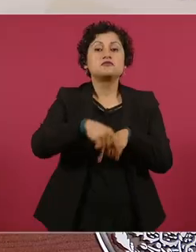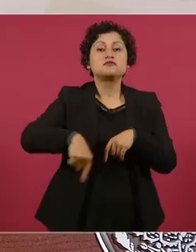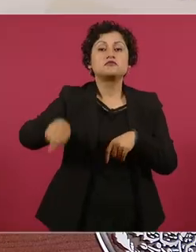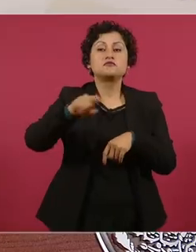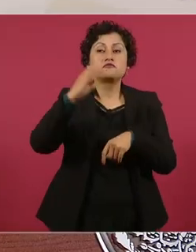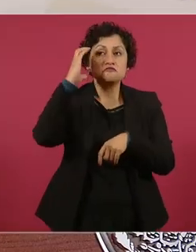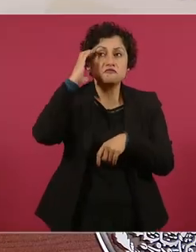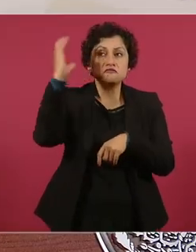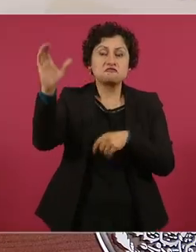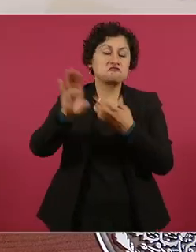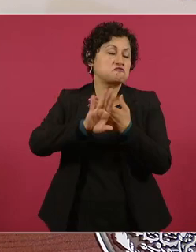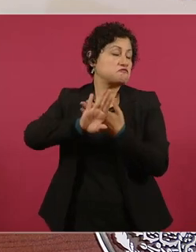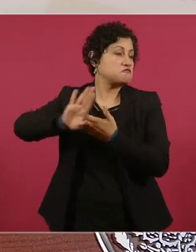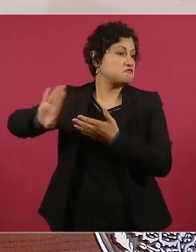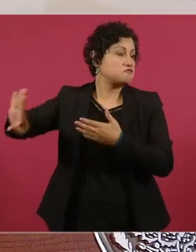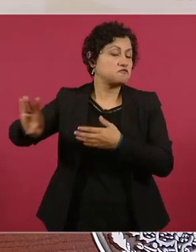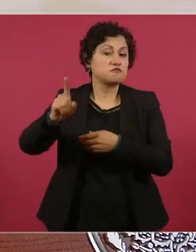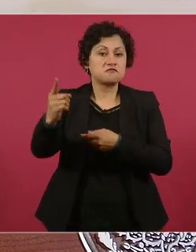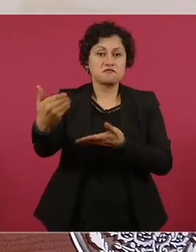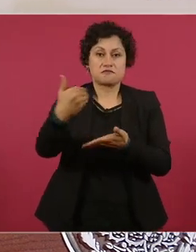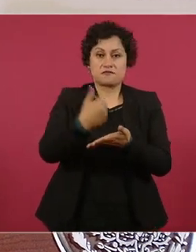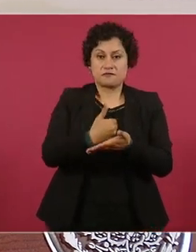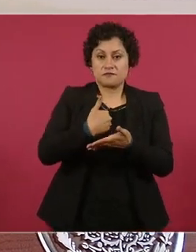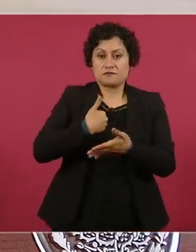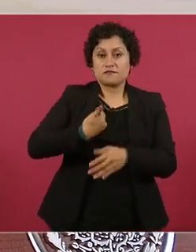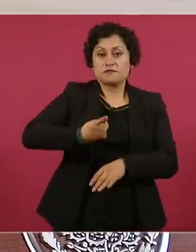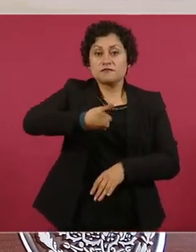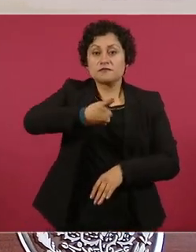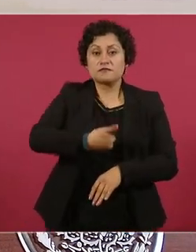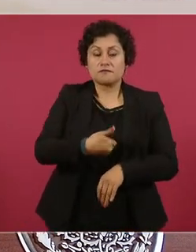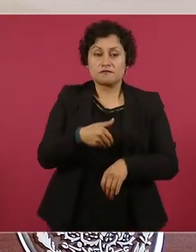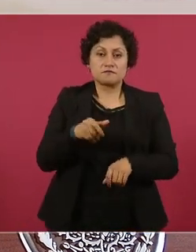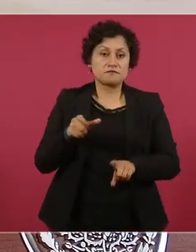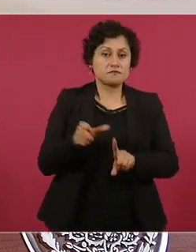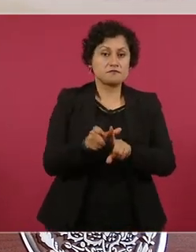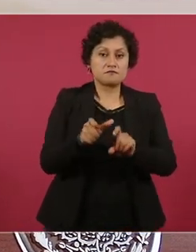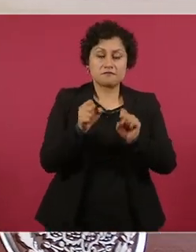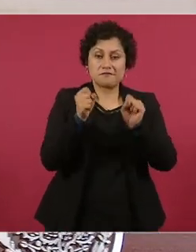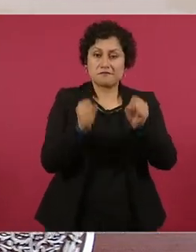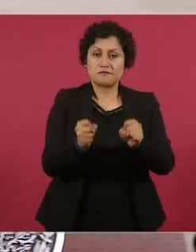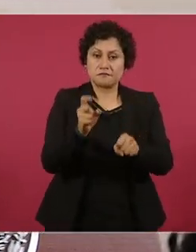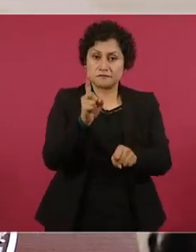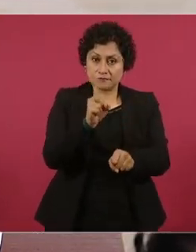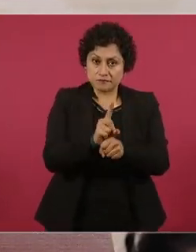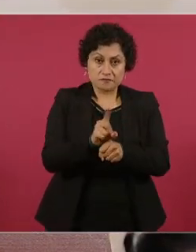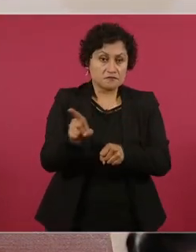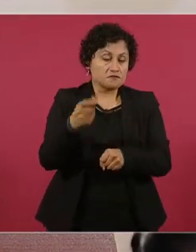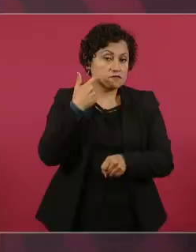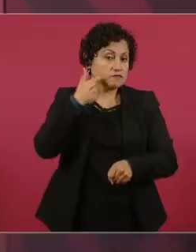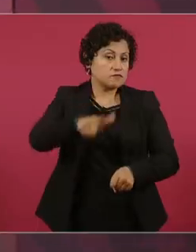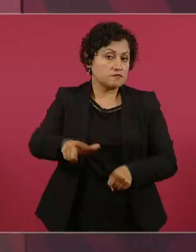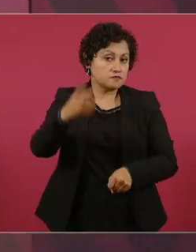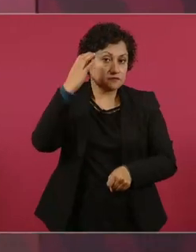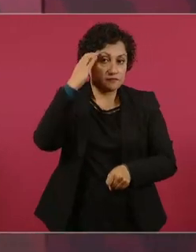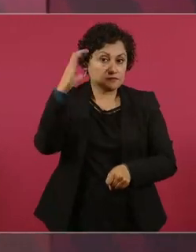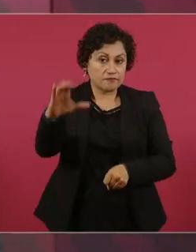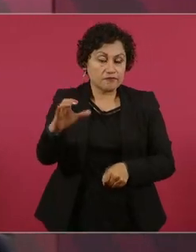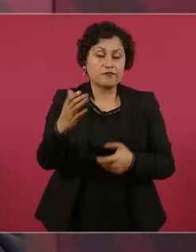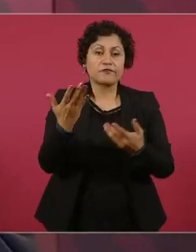Y lo que quieren es seguridad y, sobre todo, lo que quieren es tener